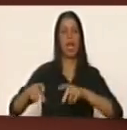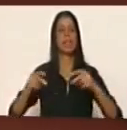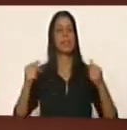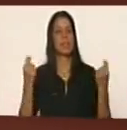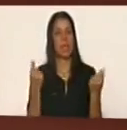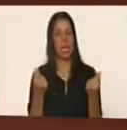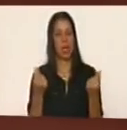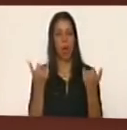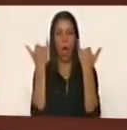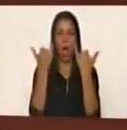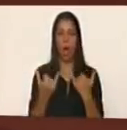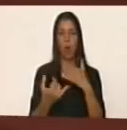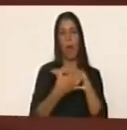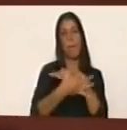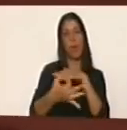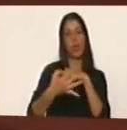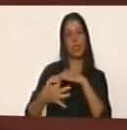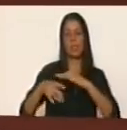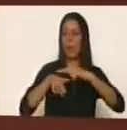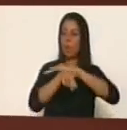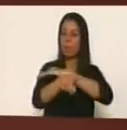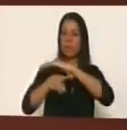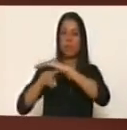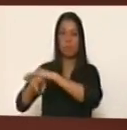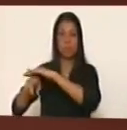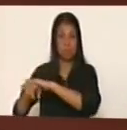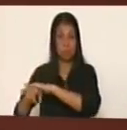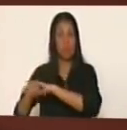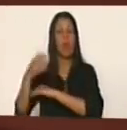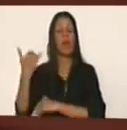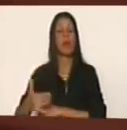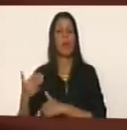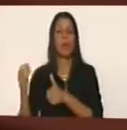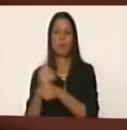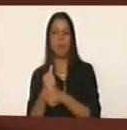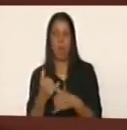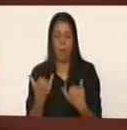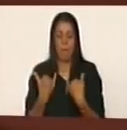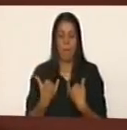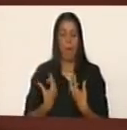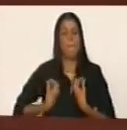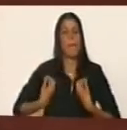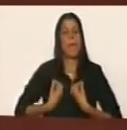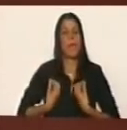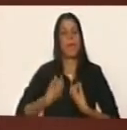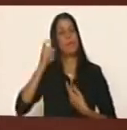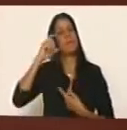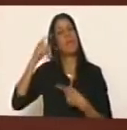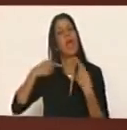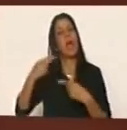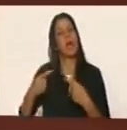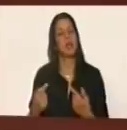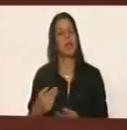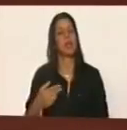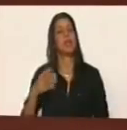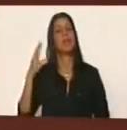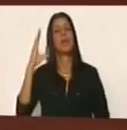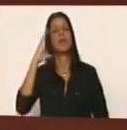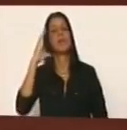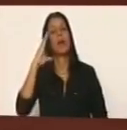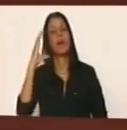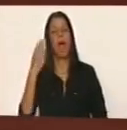el municipio, porque el municipio tiene mucho que ver con la vida cotidiana de nosotros. O es que nosotros no sabemos que los alcaldes, por